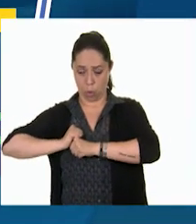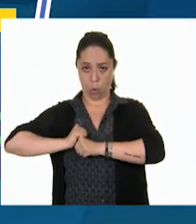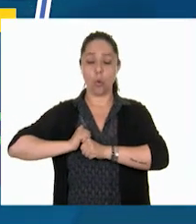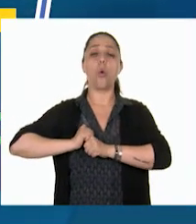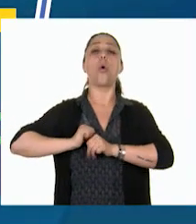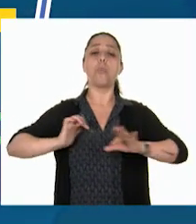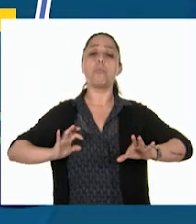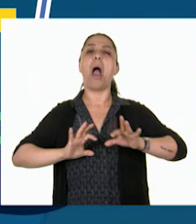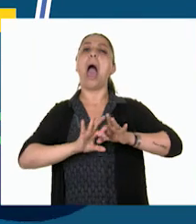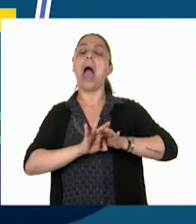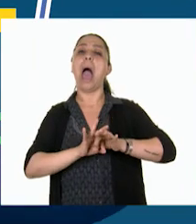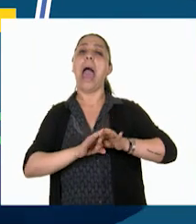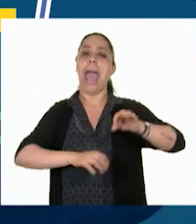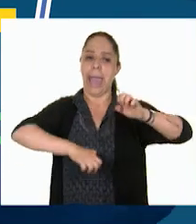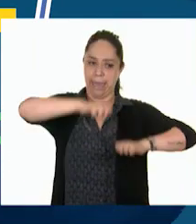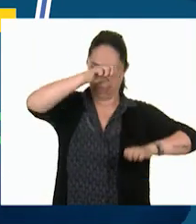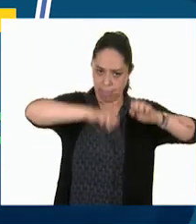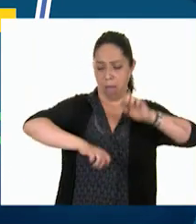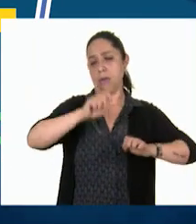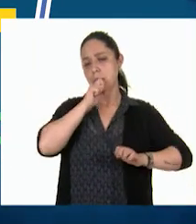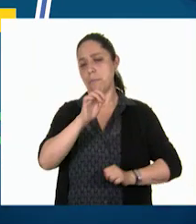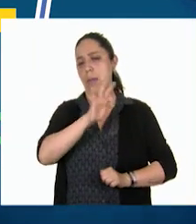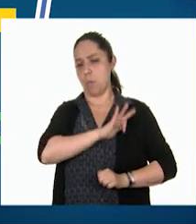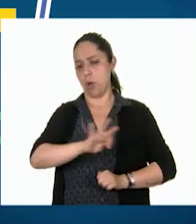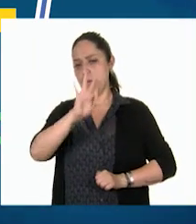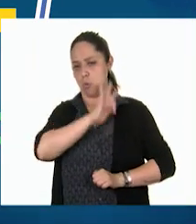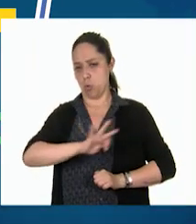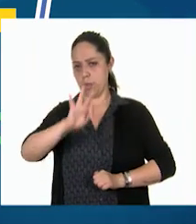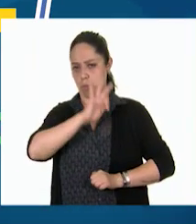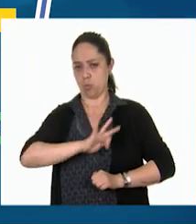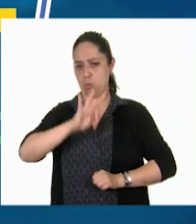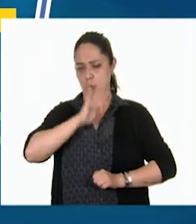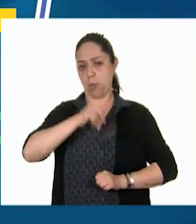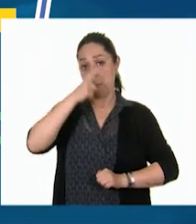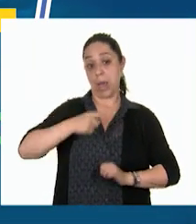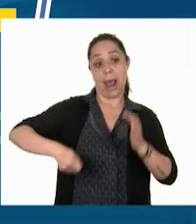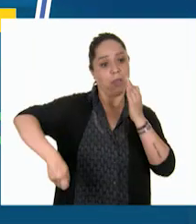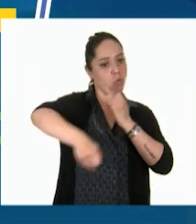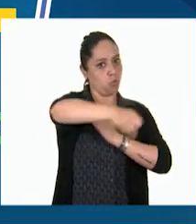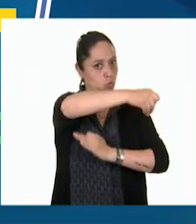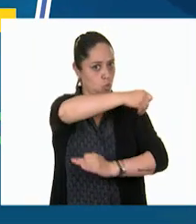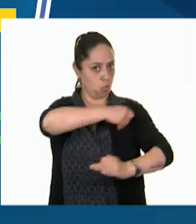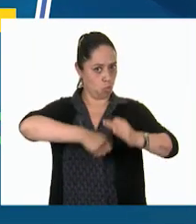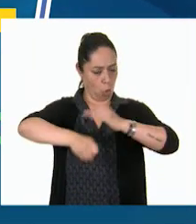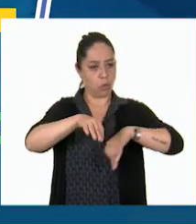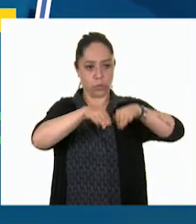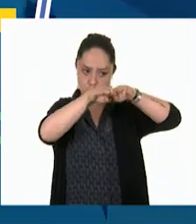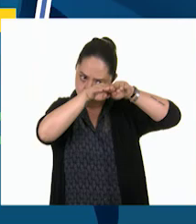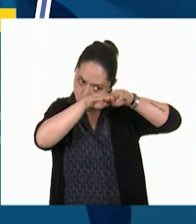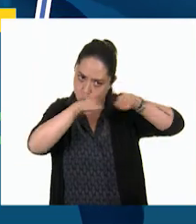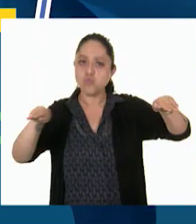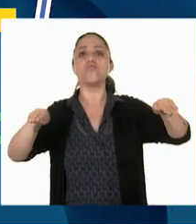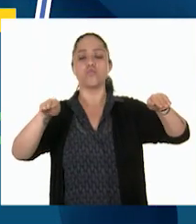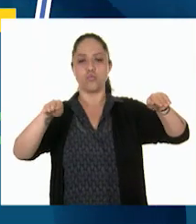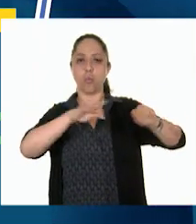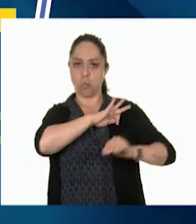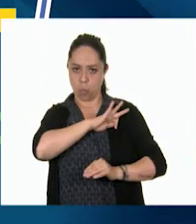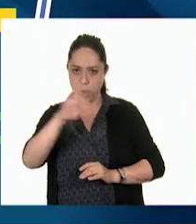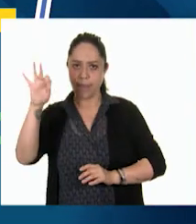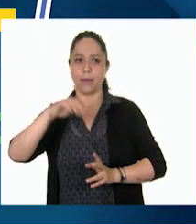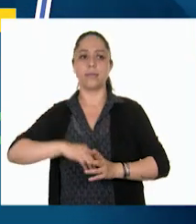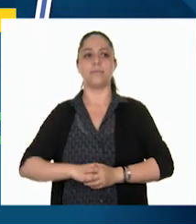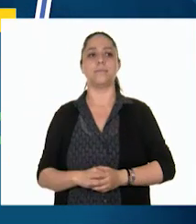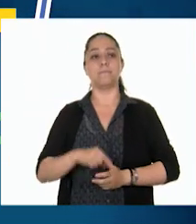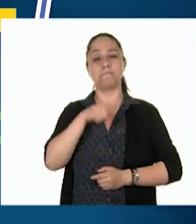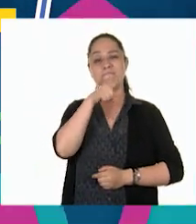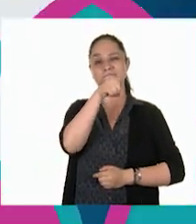y capacidad de cada uno, para que puedan participar de forma equitativa. ¿De